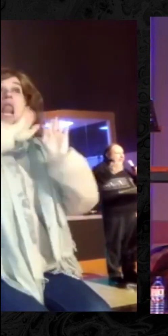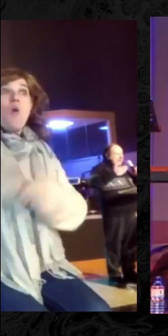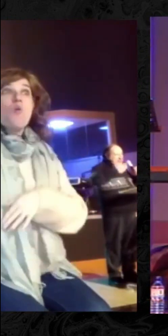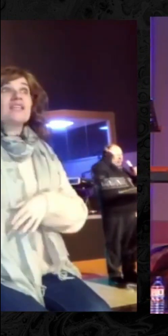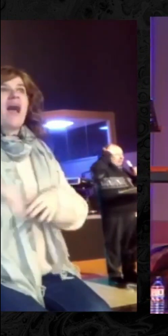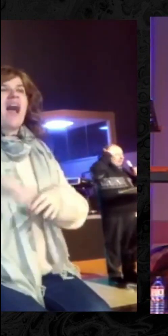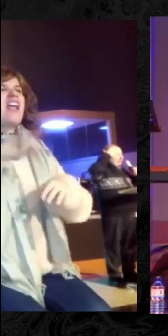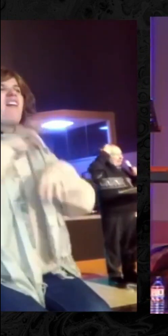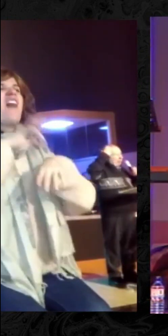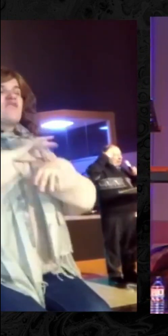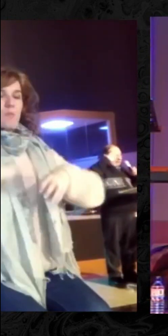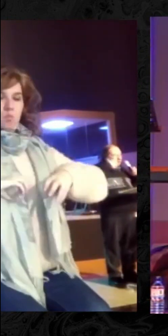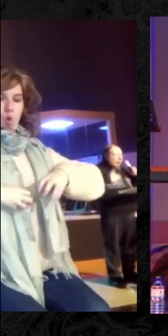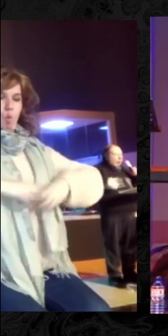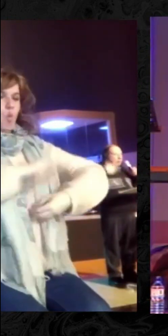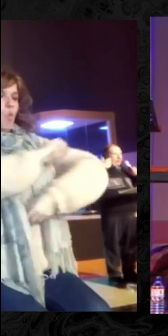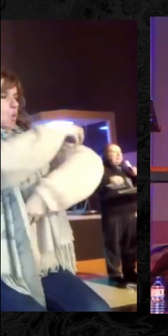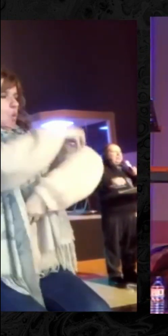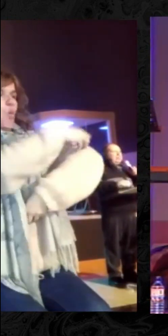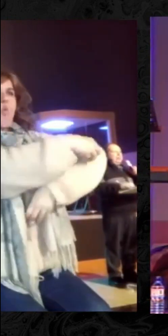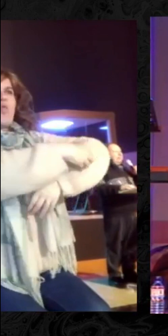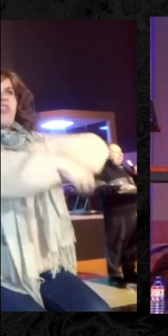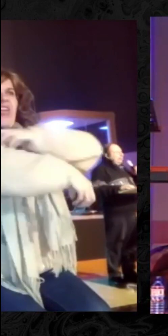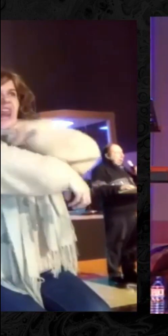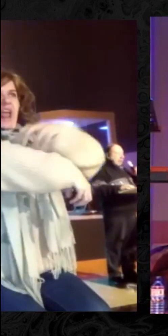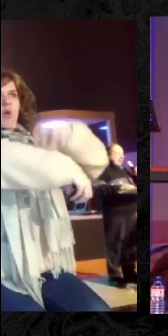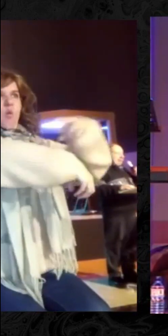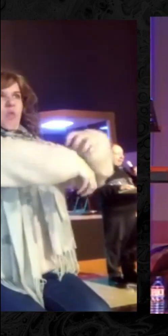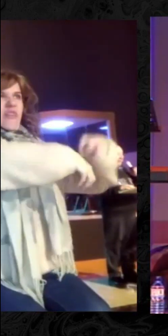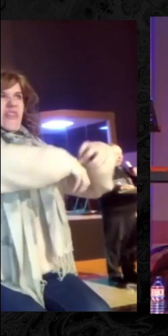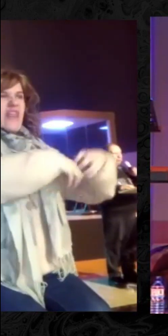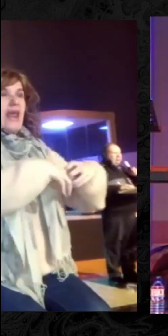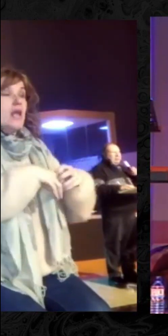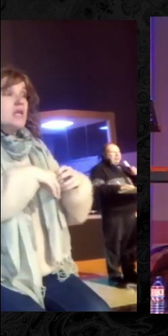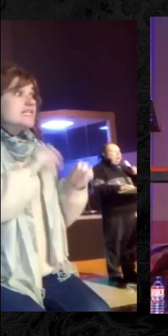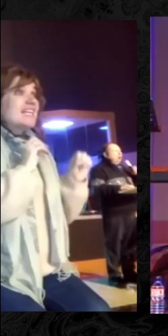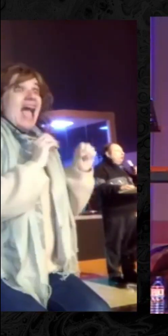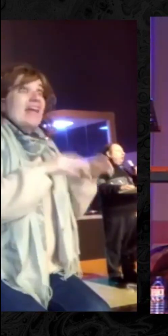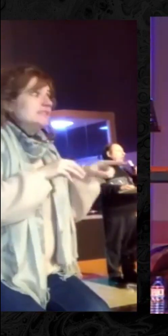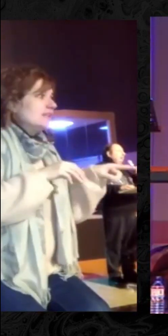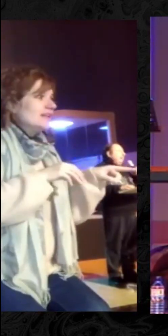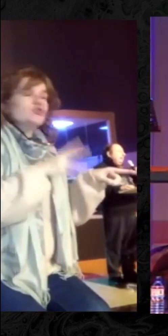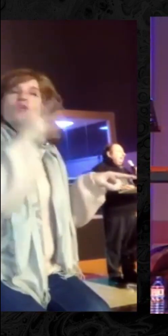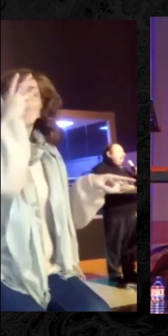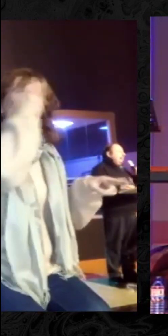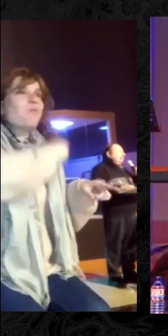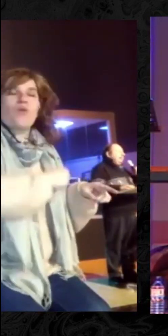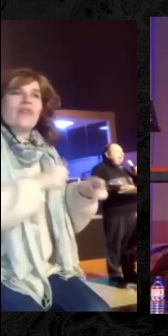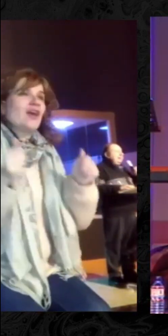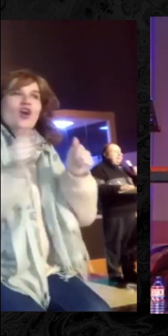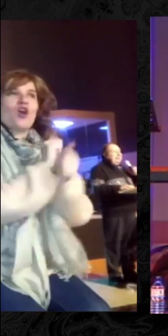tuvo que ser terrible úlceras por todo el cuerpo y dice que los hechiceros no podían estar